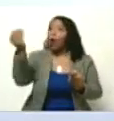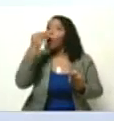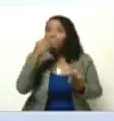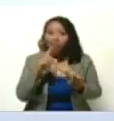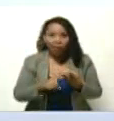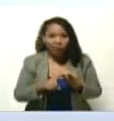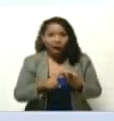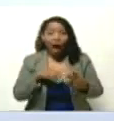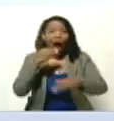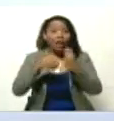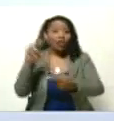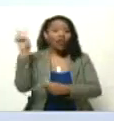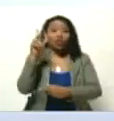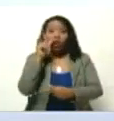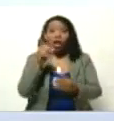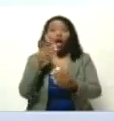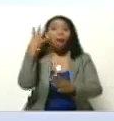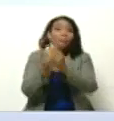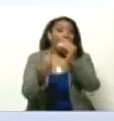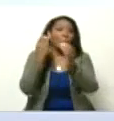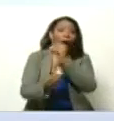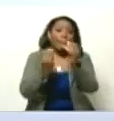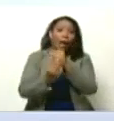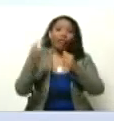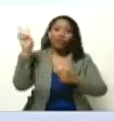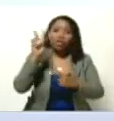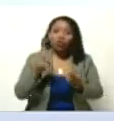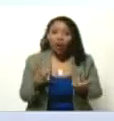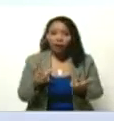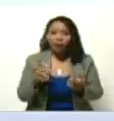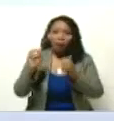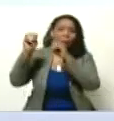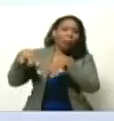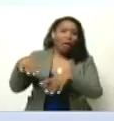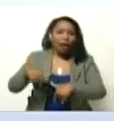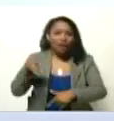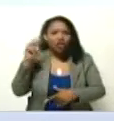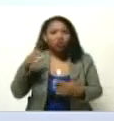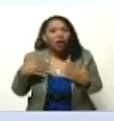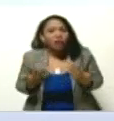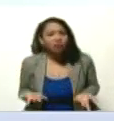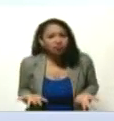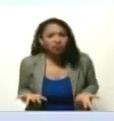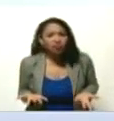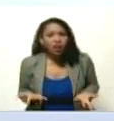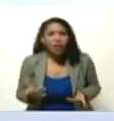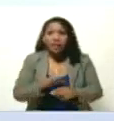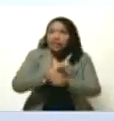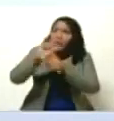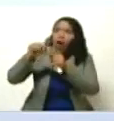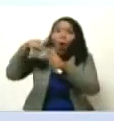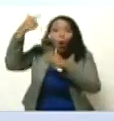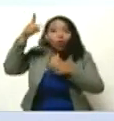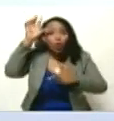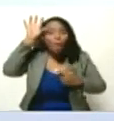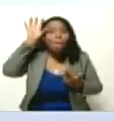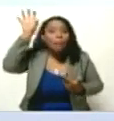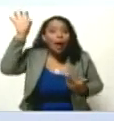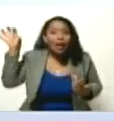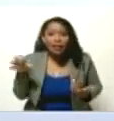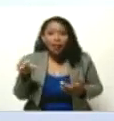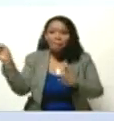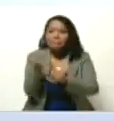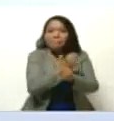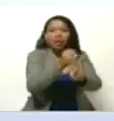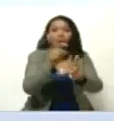Han hecho que venezolanos se vayan y abandonen sus cosas aquí en Venezuela y se vayan a pasar trabajo y a ser maltratados